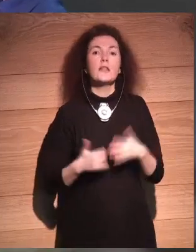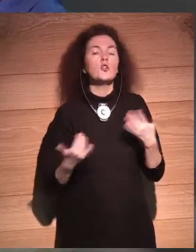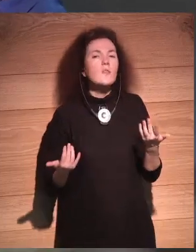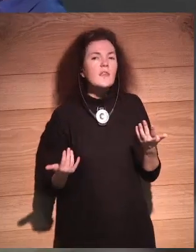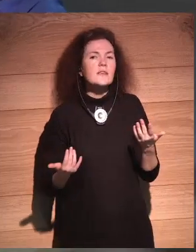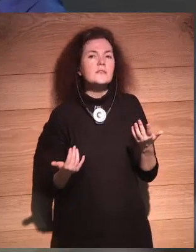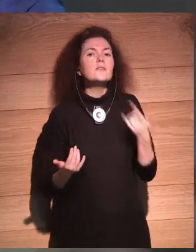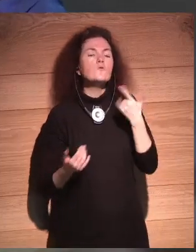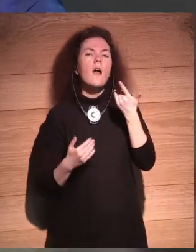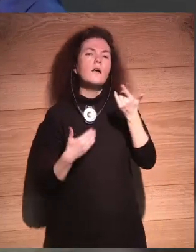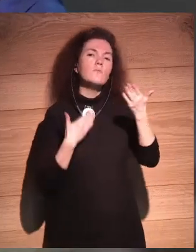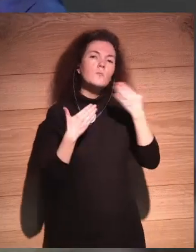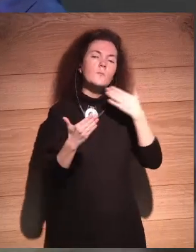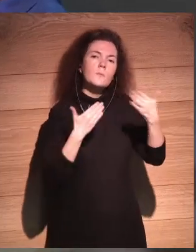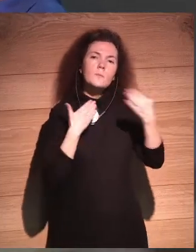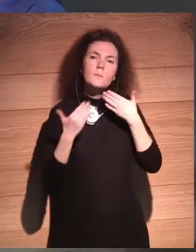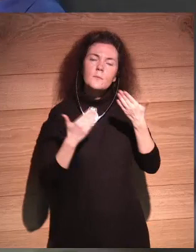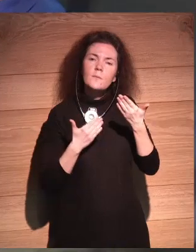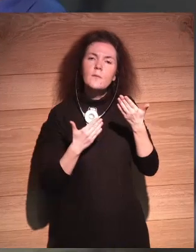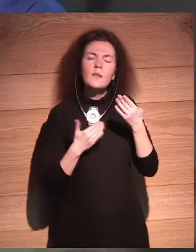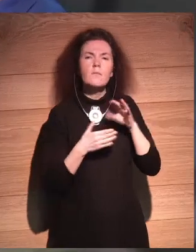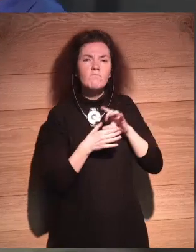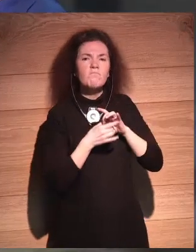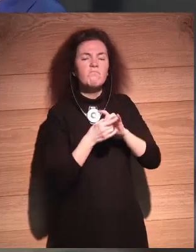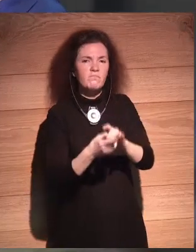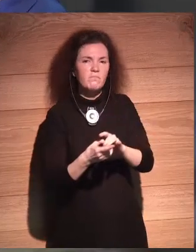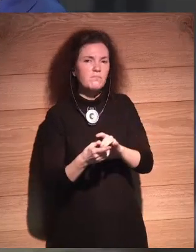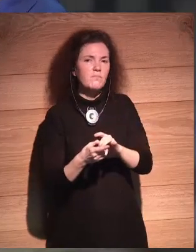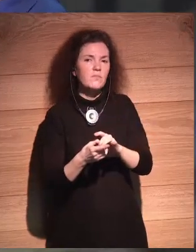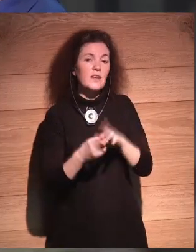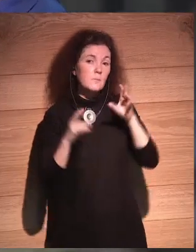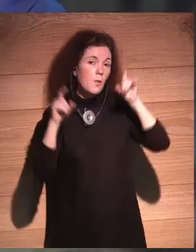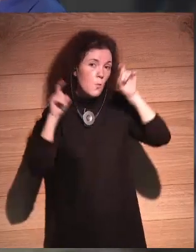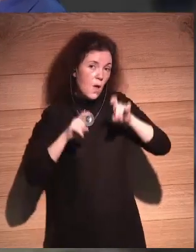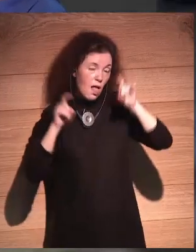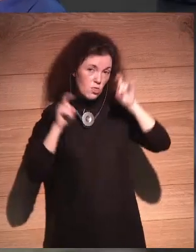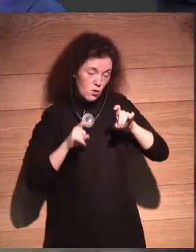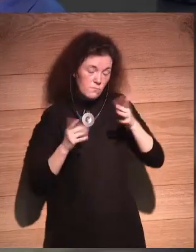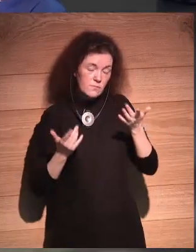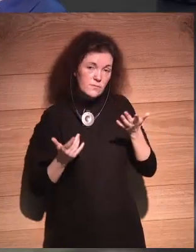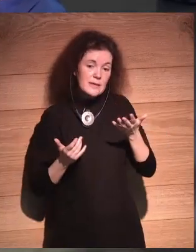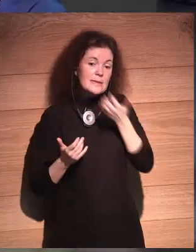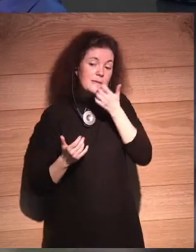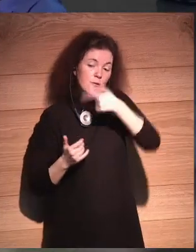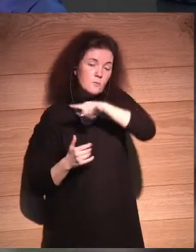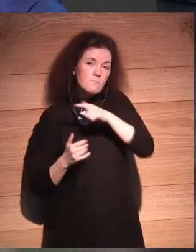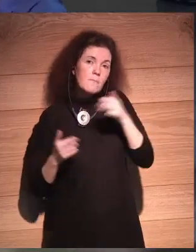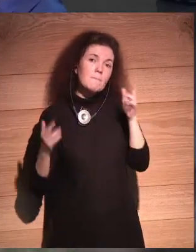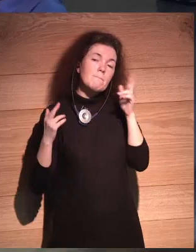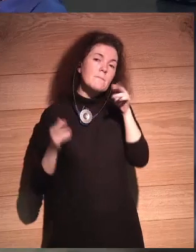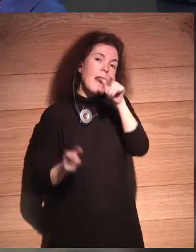Entonces es una conversación que tiene que ver más no solo con la educación. Si esperamos que la gente